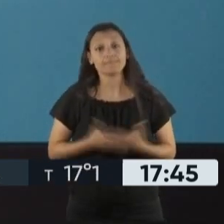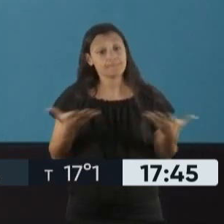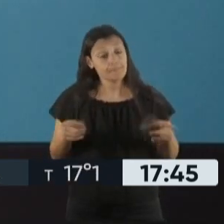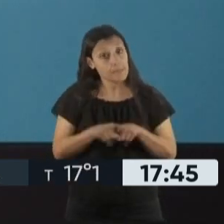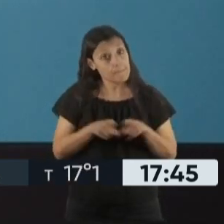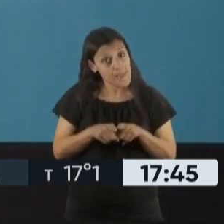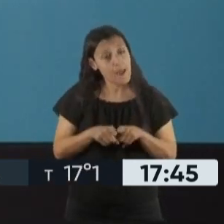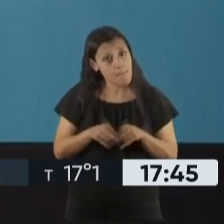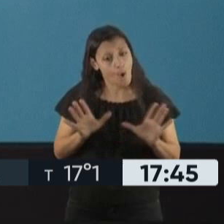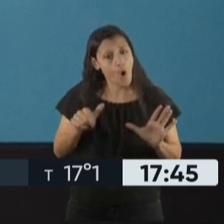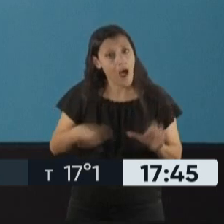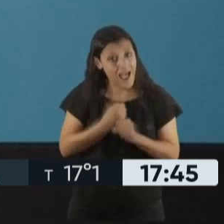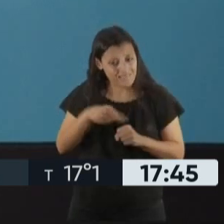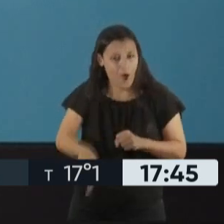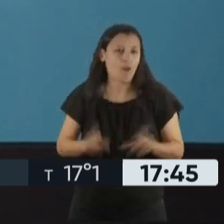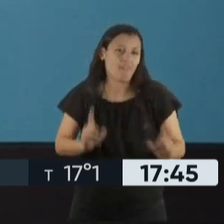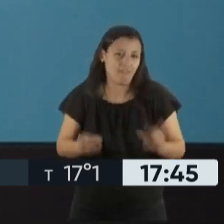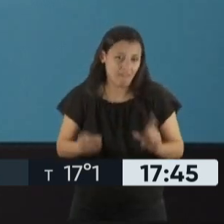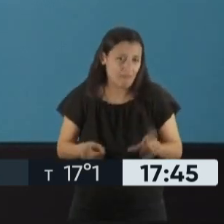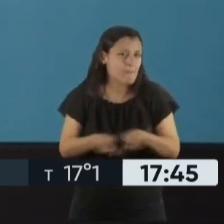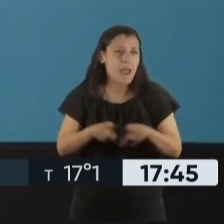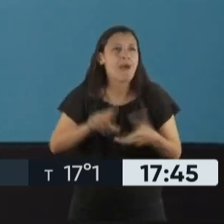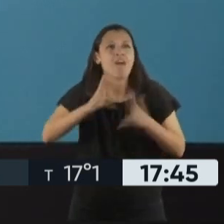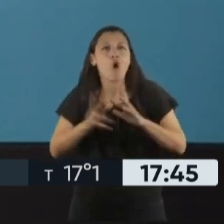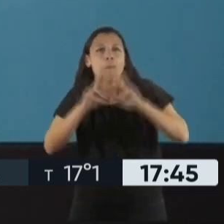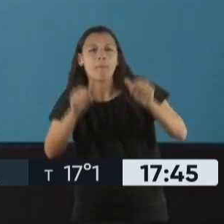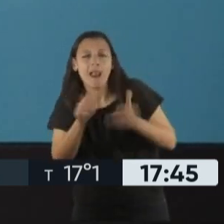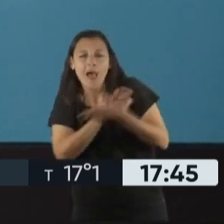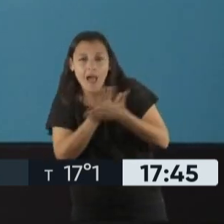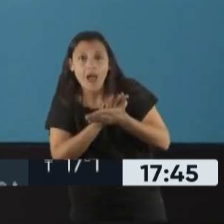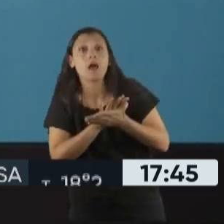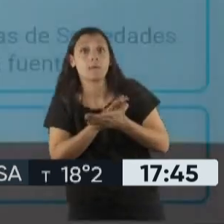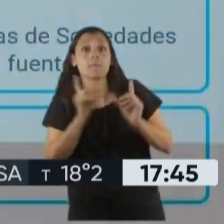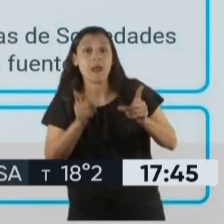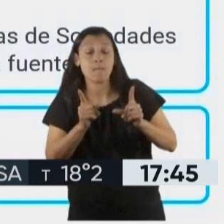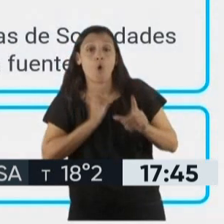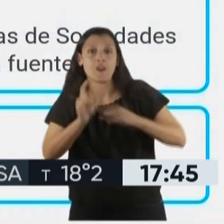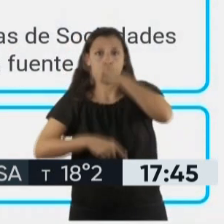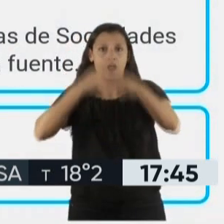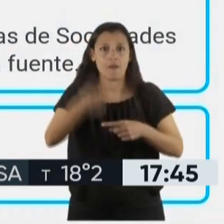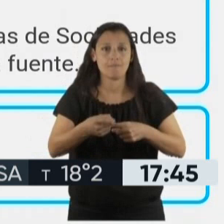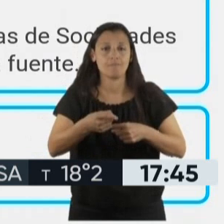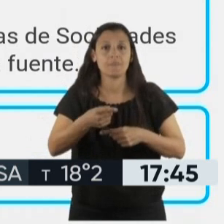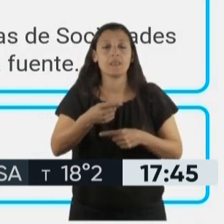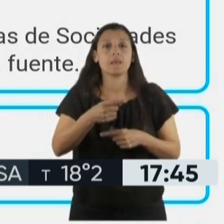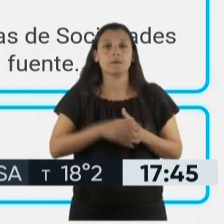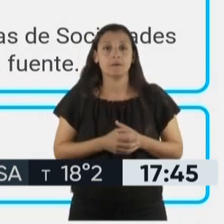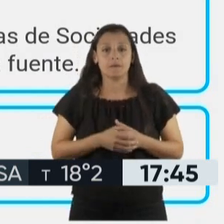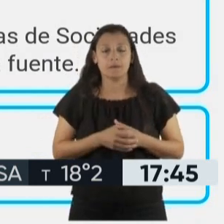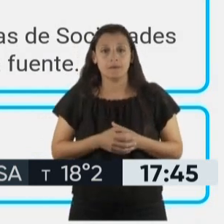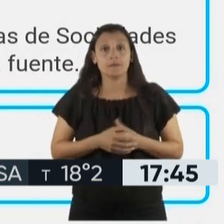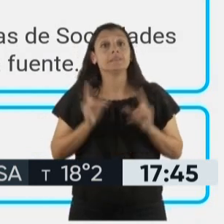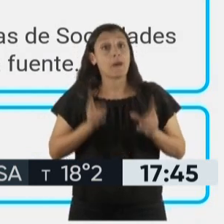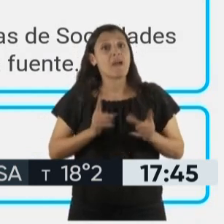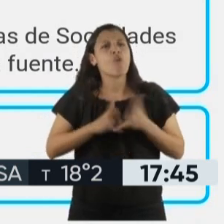Como decía, la vigencia de este mecanismo va a ser el ejercicio fiscal 2022, dura un año, y